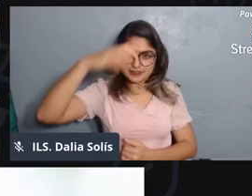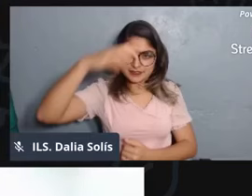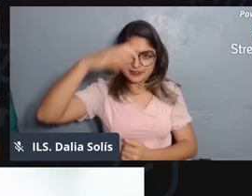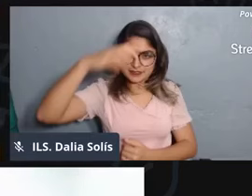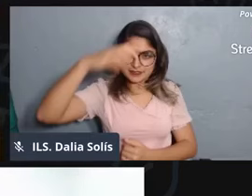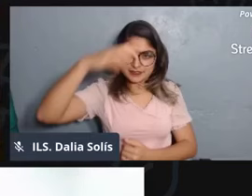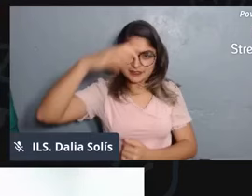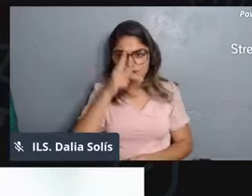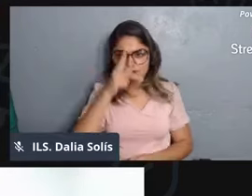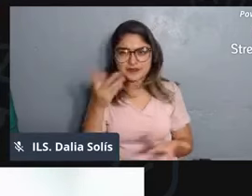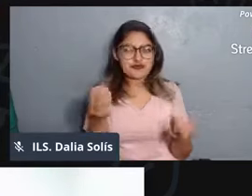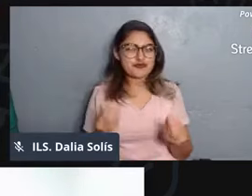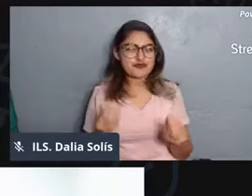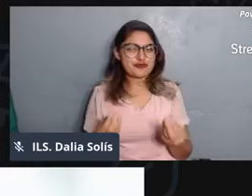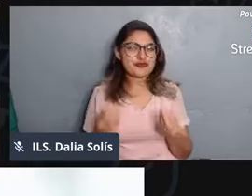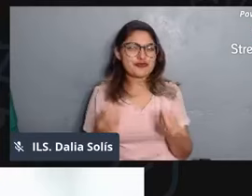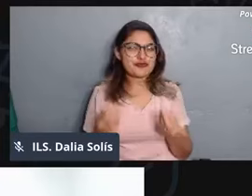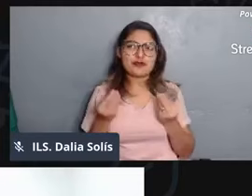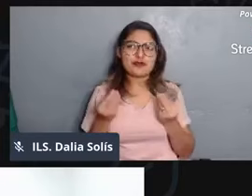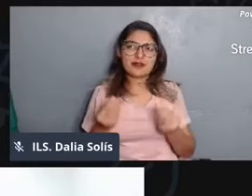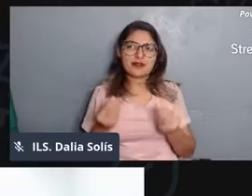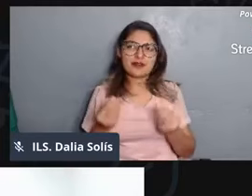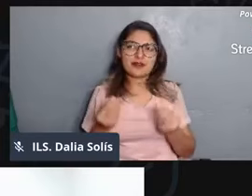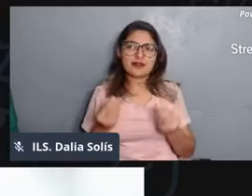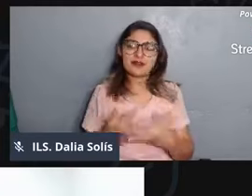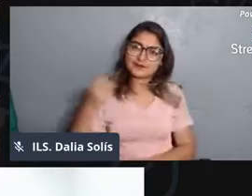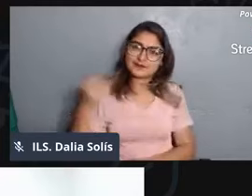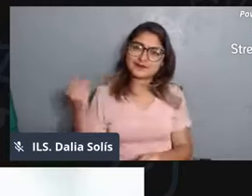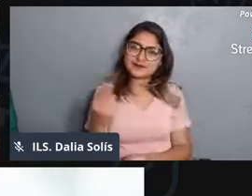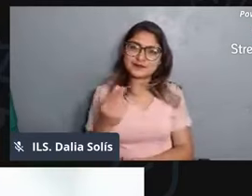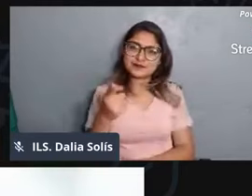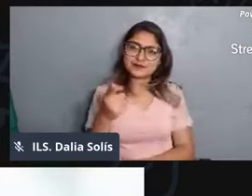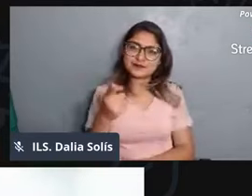doctora. Querida, muchas